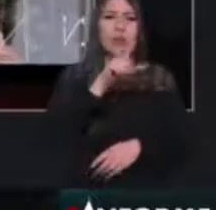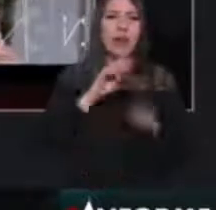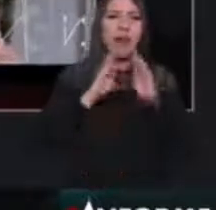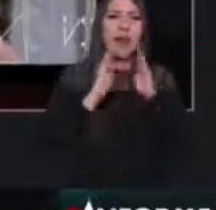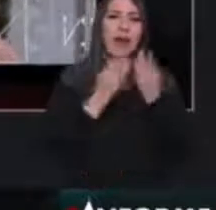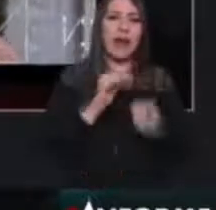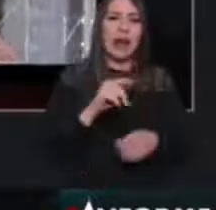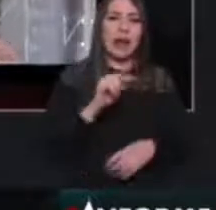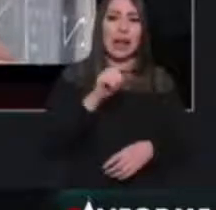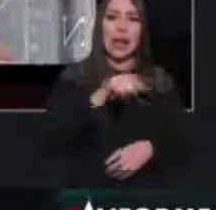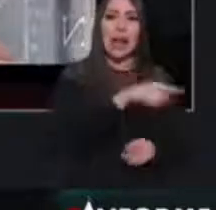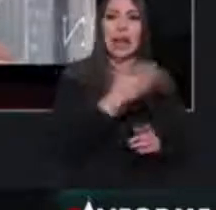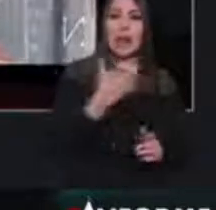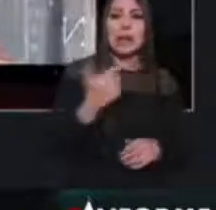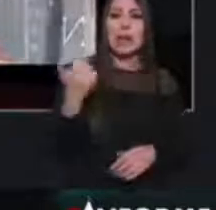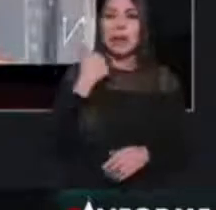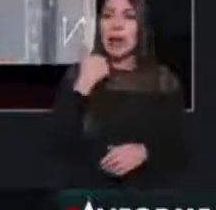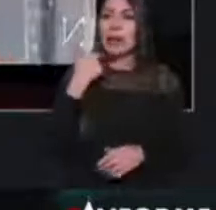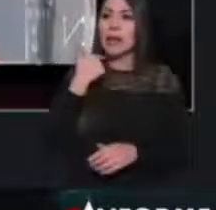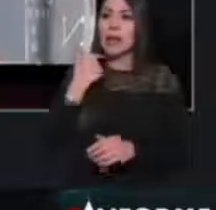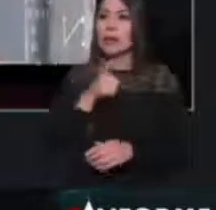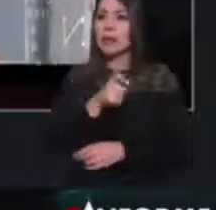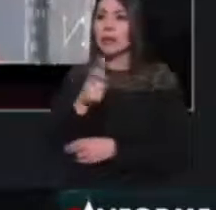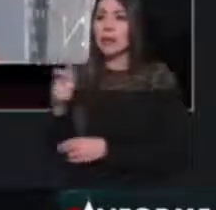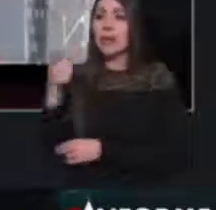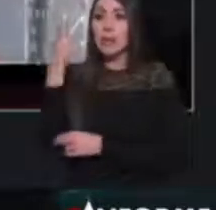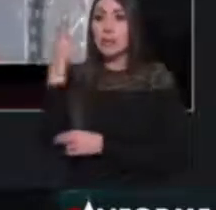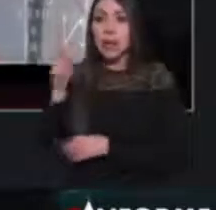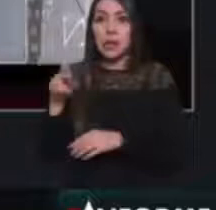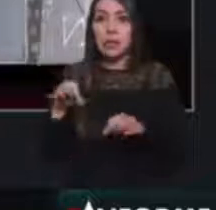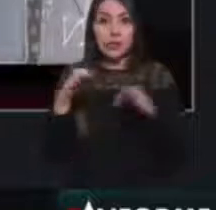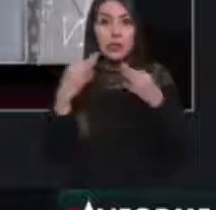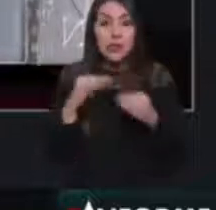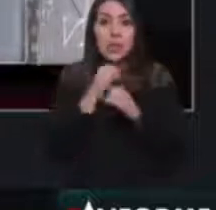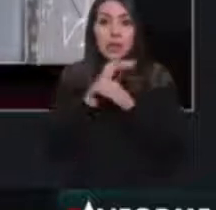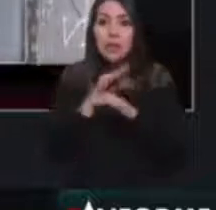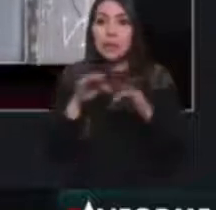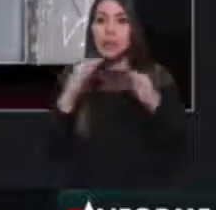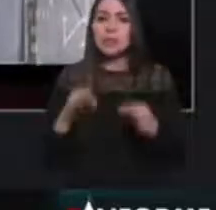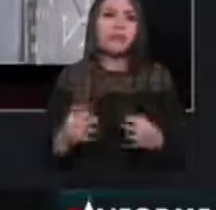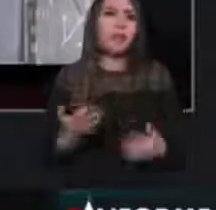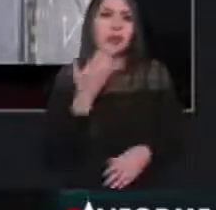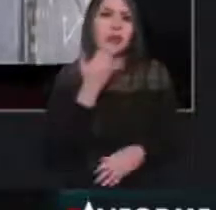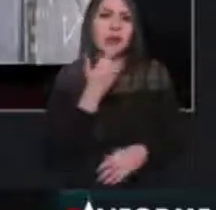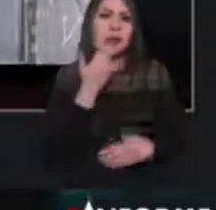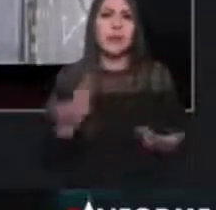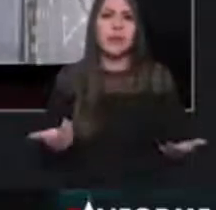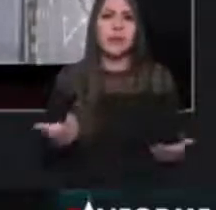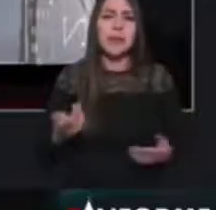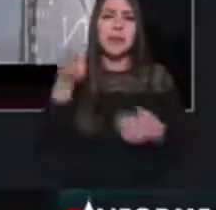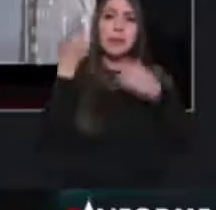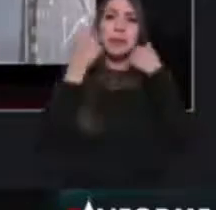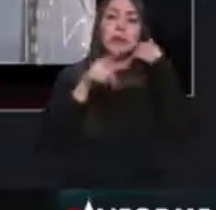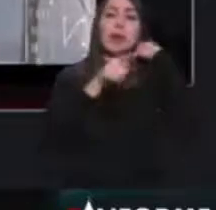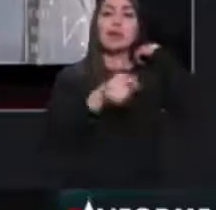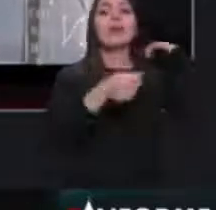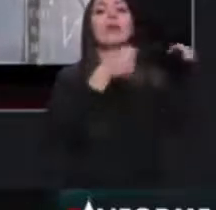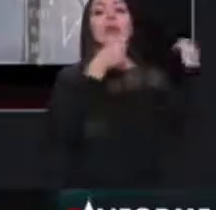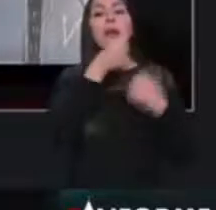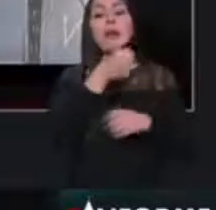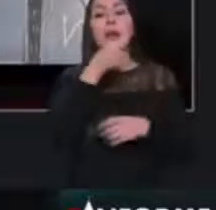es extraoficial, no tenemos la información oficial y volvemos al papel de la prensa. La prensa ya está asegurando,